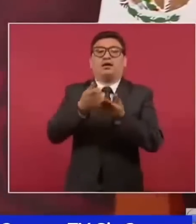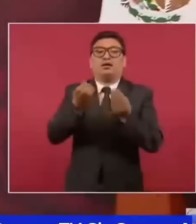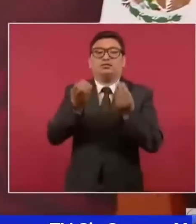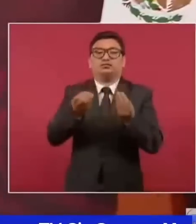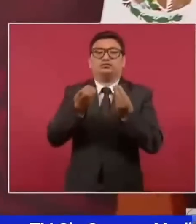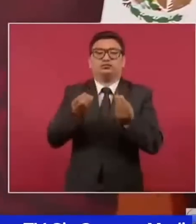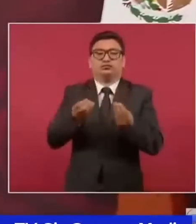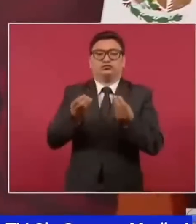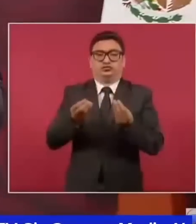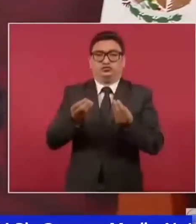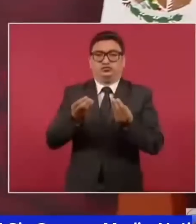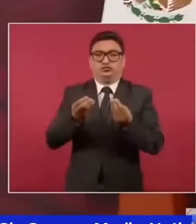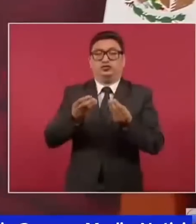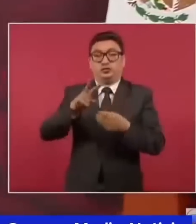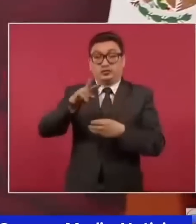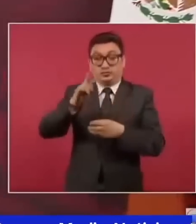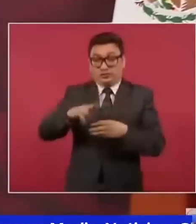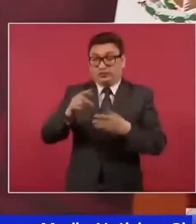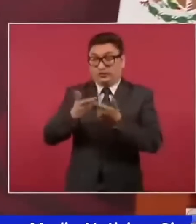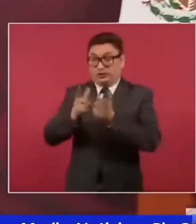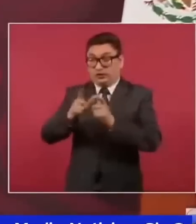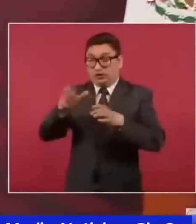porque se sentían